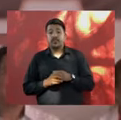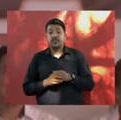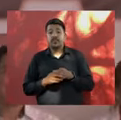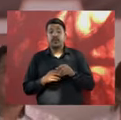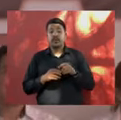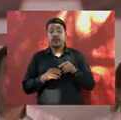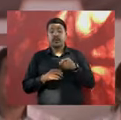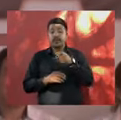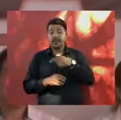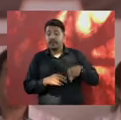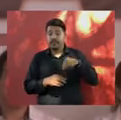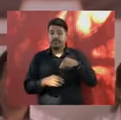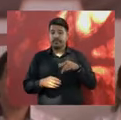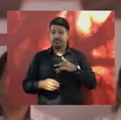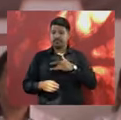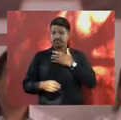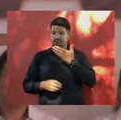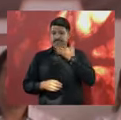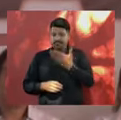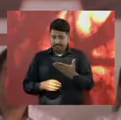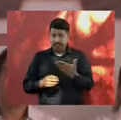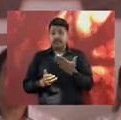bienestar, sino que también se ha